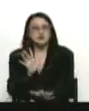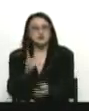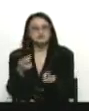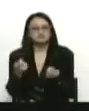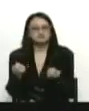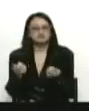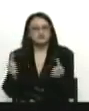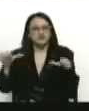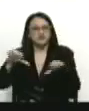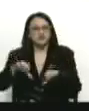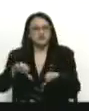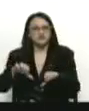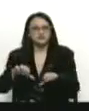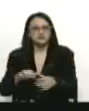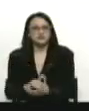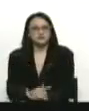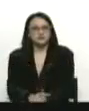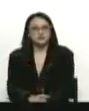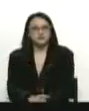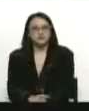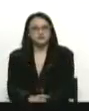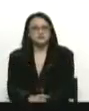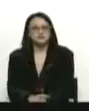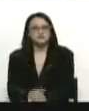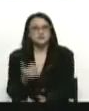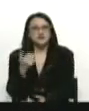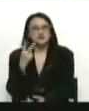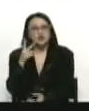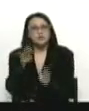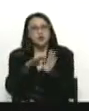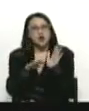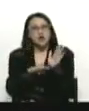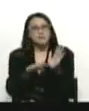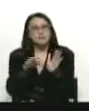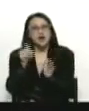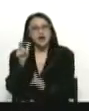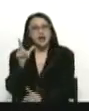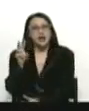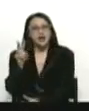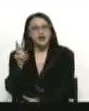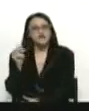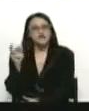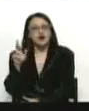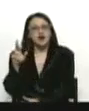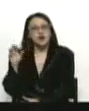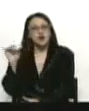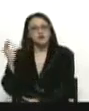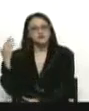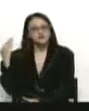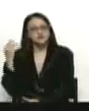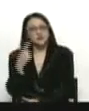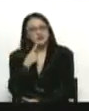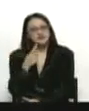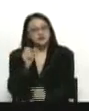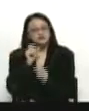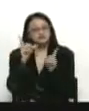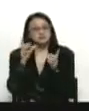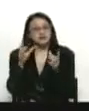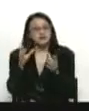y fracasado. Hace dos programas Álvaro García Linera nos decía que le sorprendía que la